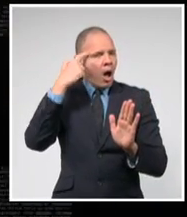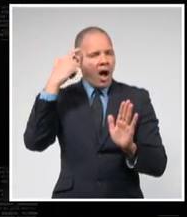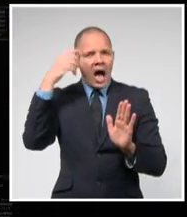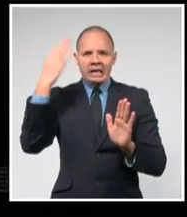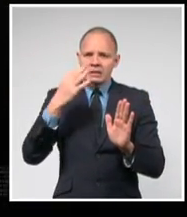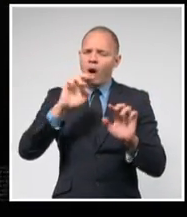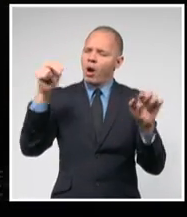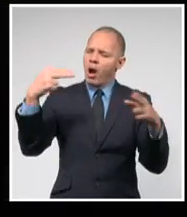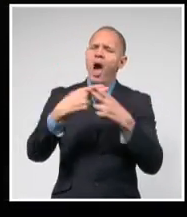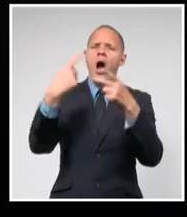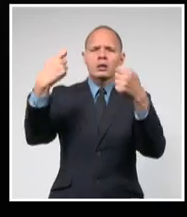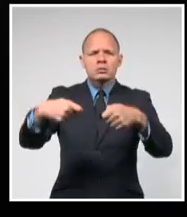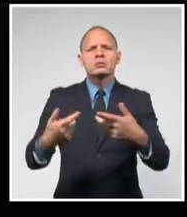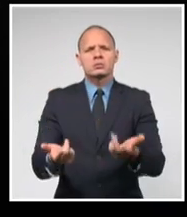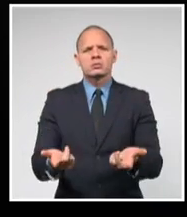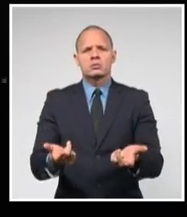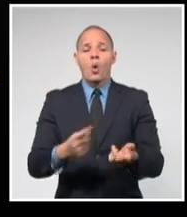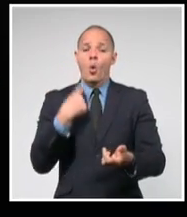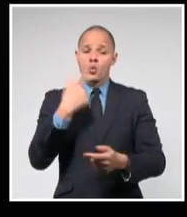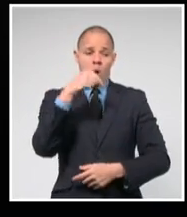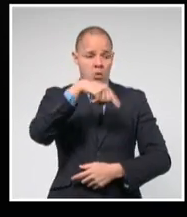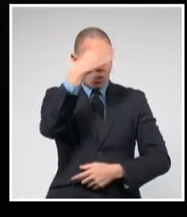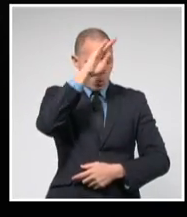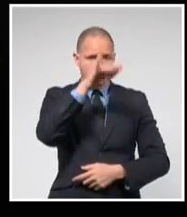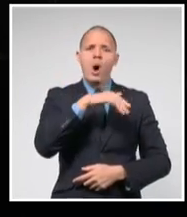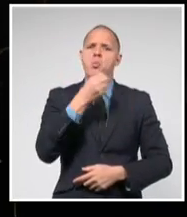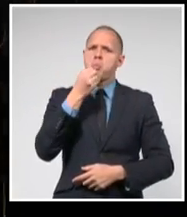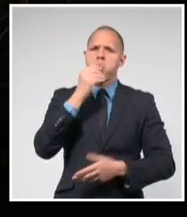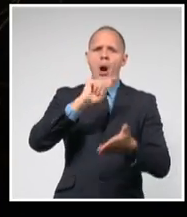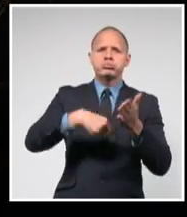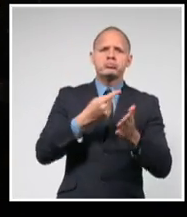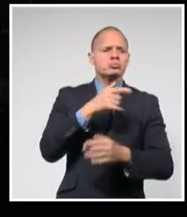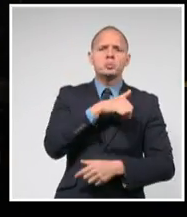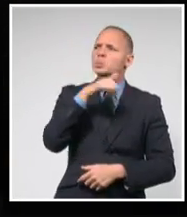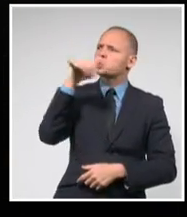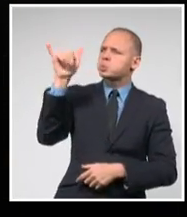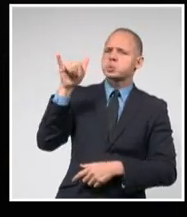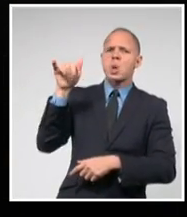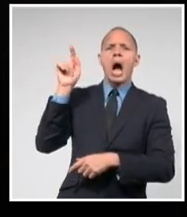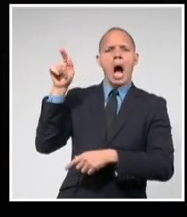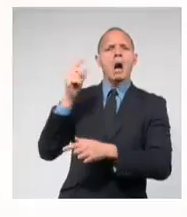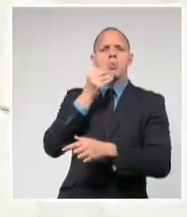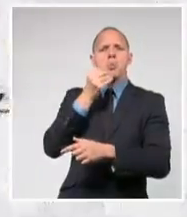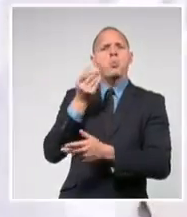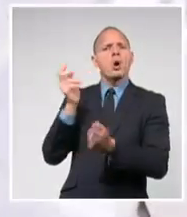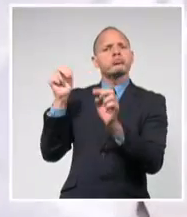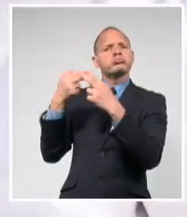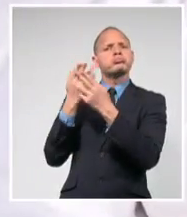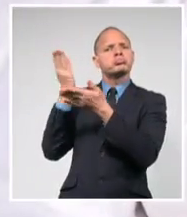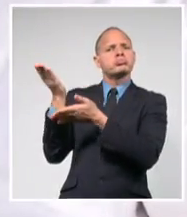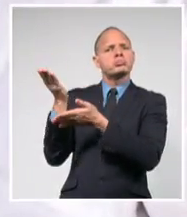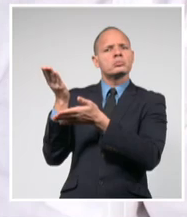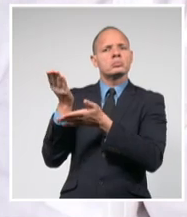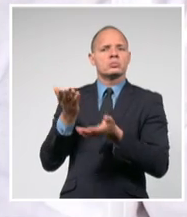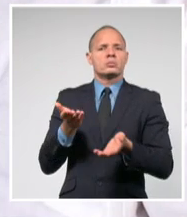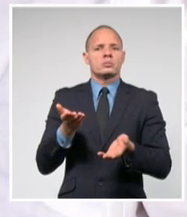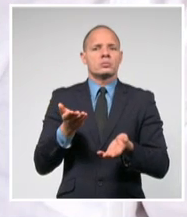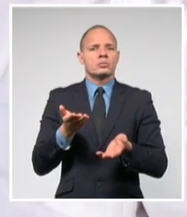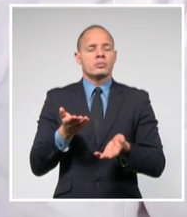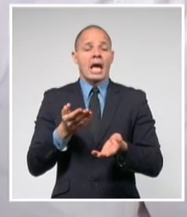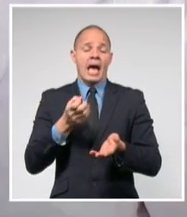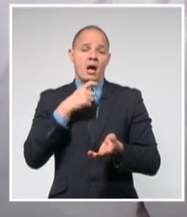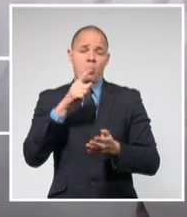que nuestros atletas puedan ser contratados en cualquier liga perteneciente a la MLB. Hace aproximadamente 2